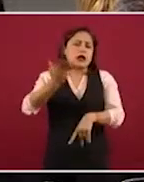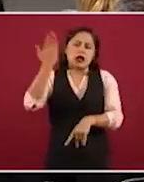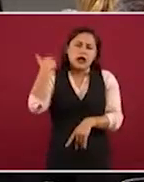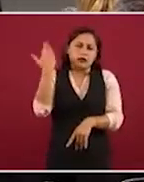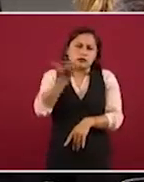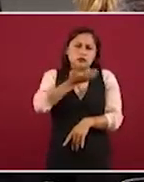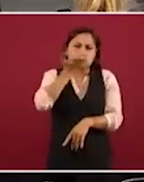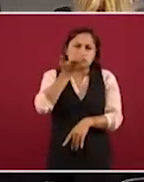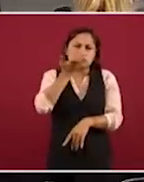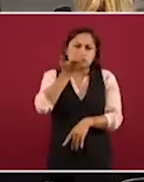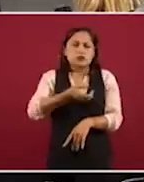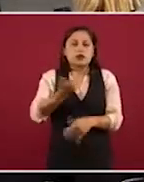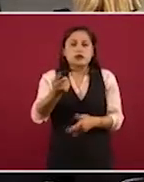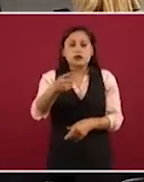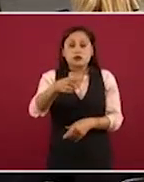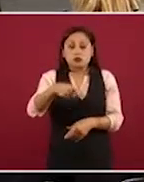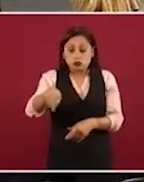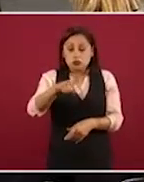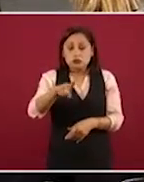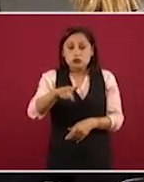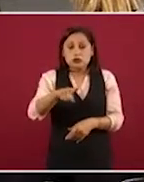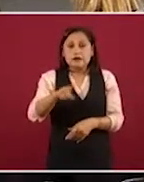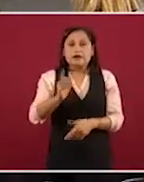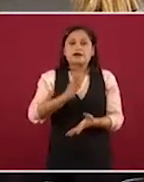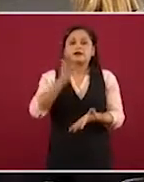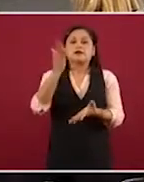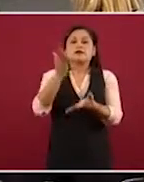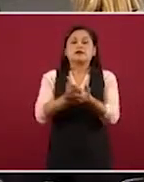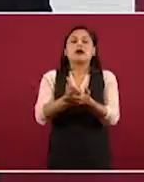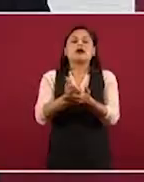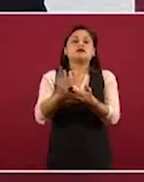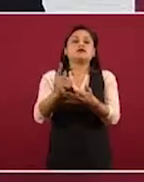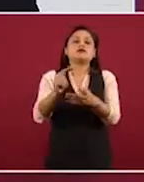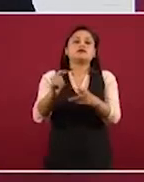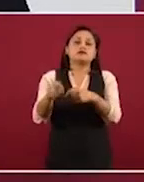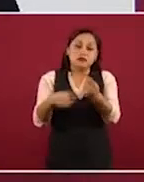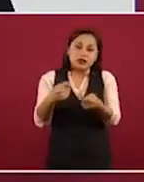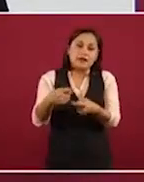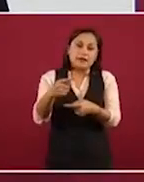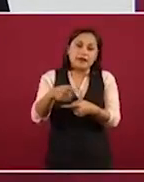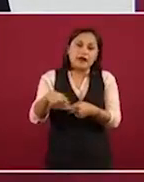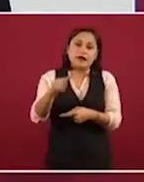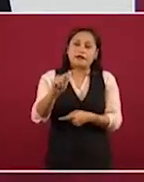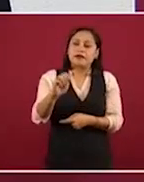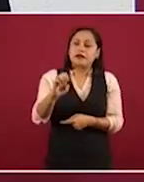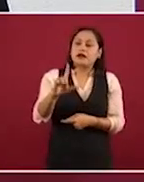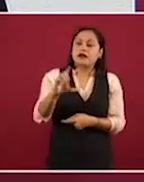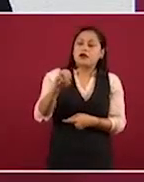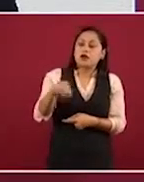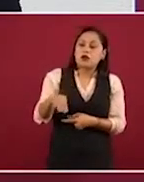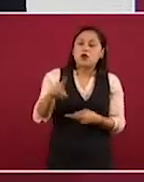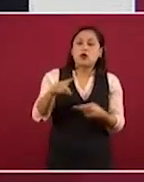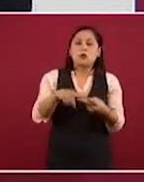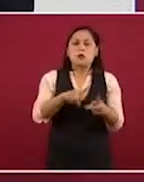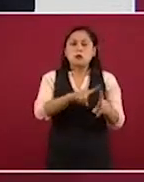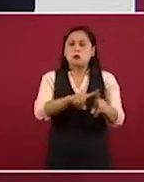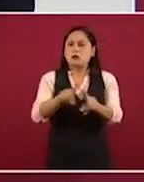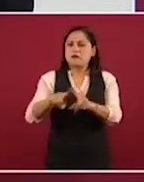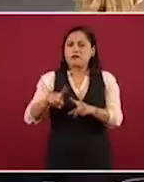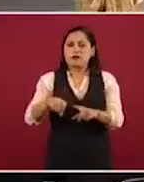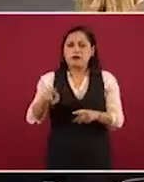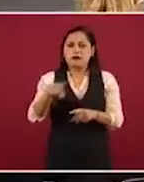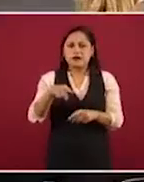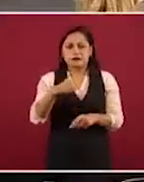pues con 100 pesos ustedes van a tiendas de conveniencia van a telecom van a las tiendas que están ahí en la